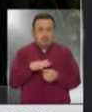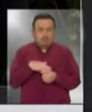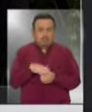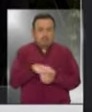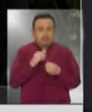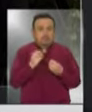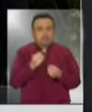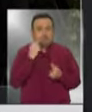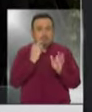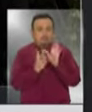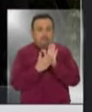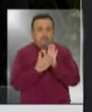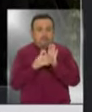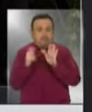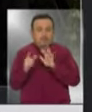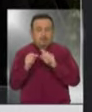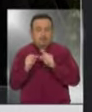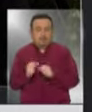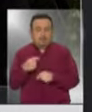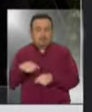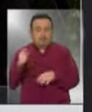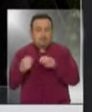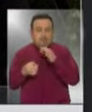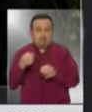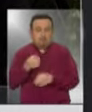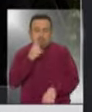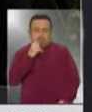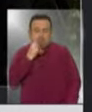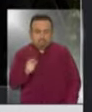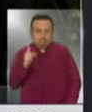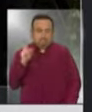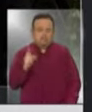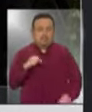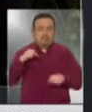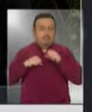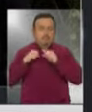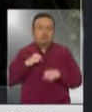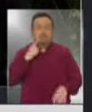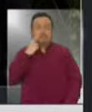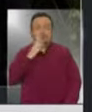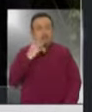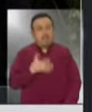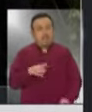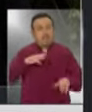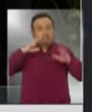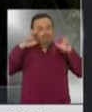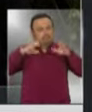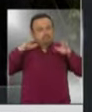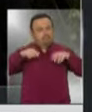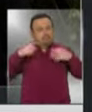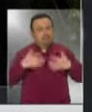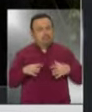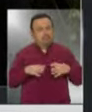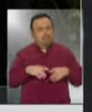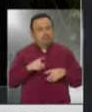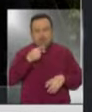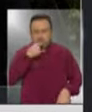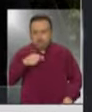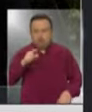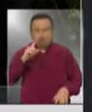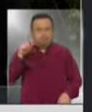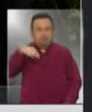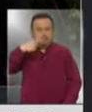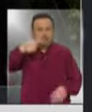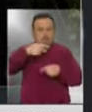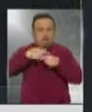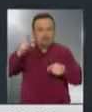también sirva como pruebas ante la posibilidad de que puedan demandar, por ejemplo, a la empresa, pero ya ha llovido varias veces y se viene una lluvia para el